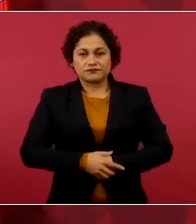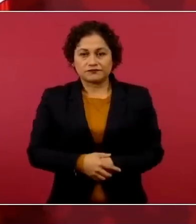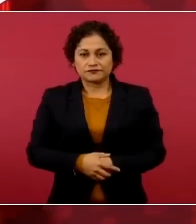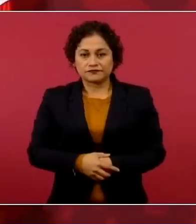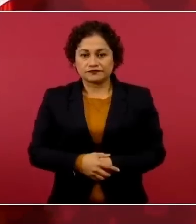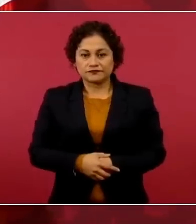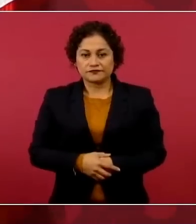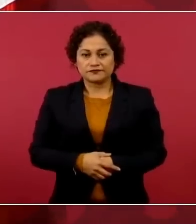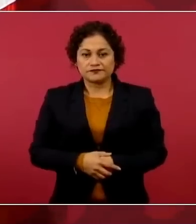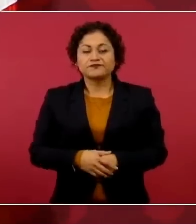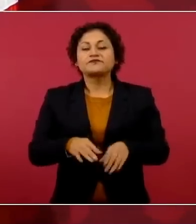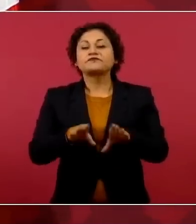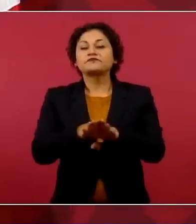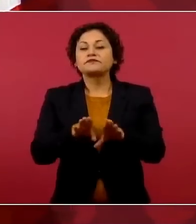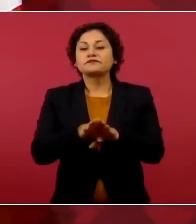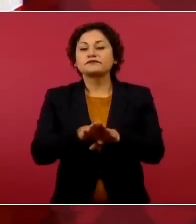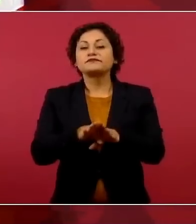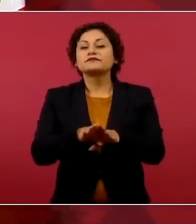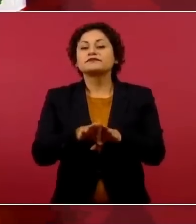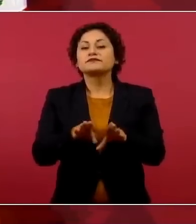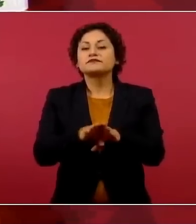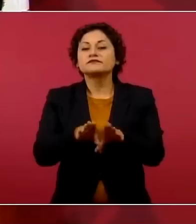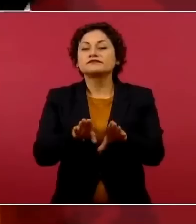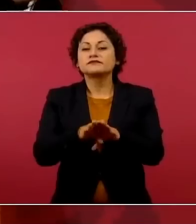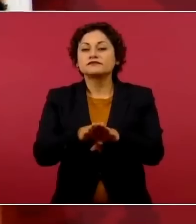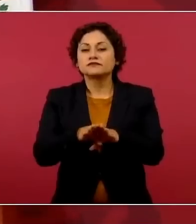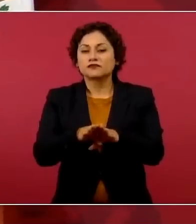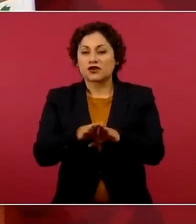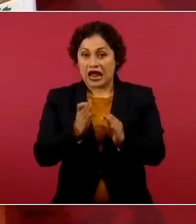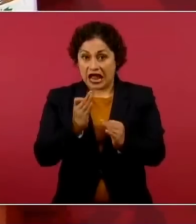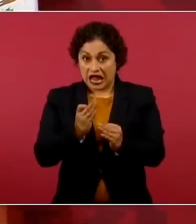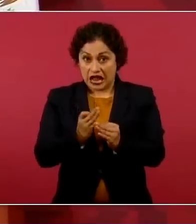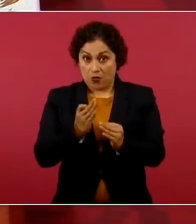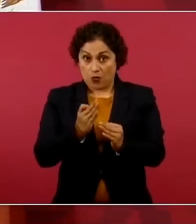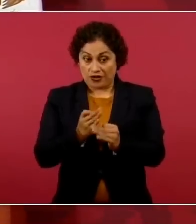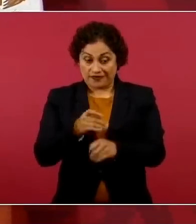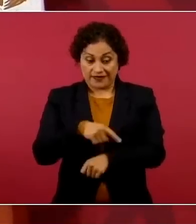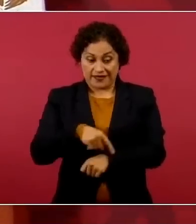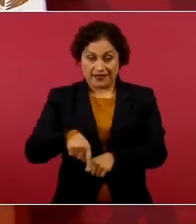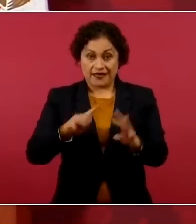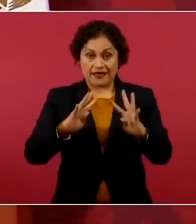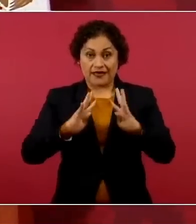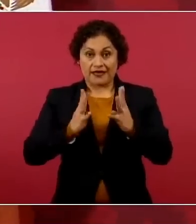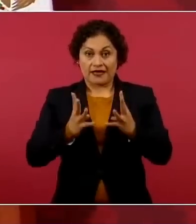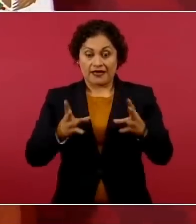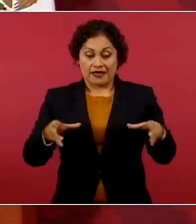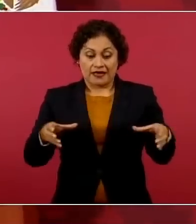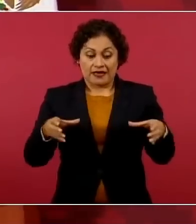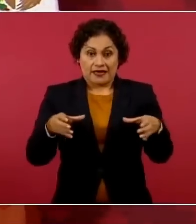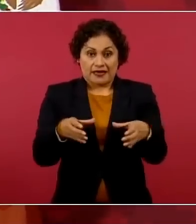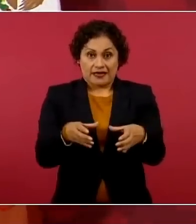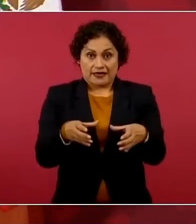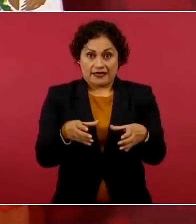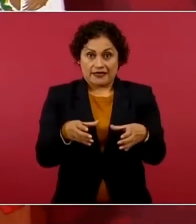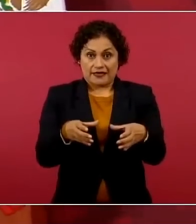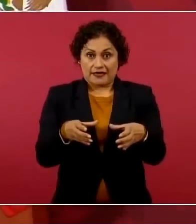¿Cómo era? ¿Cómo nombraron a los que están? Se reunieron los del